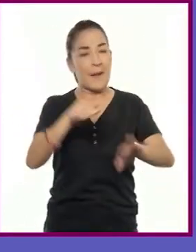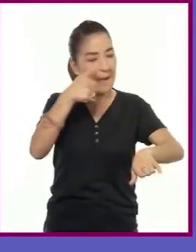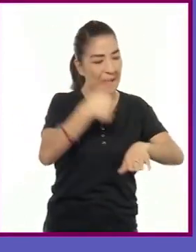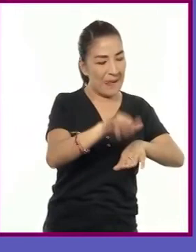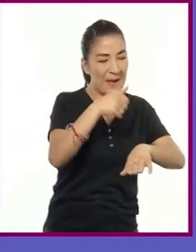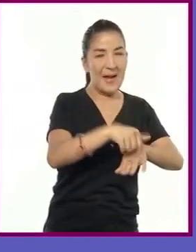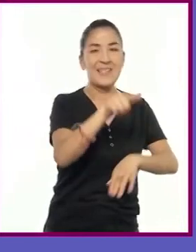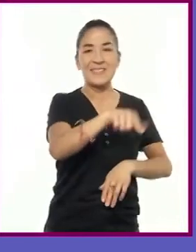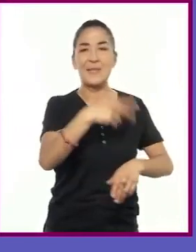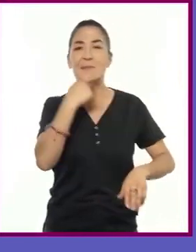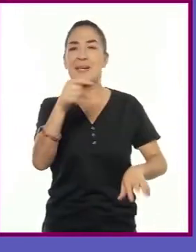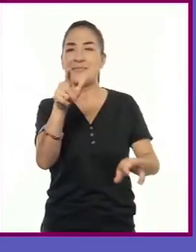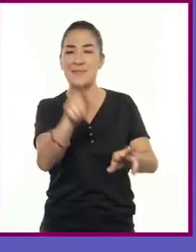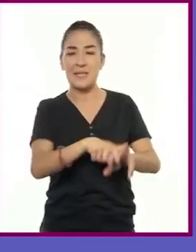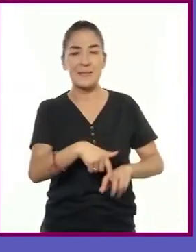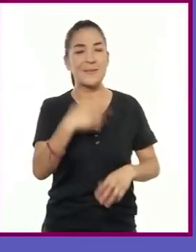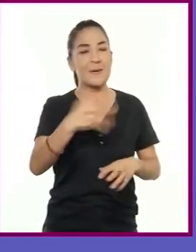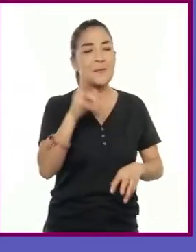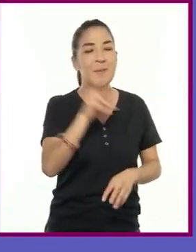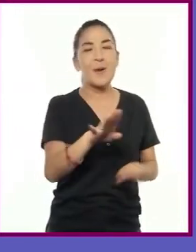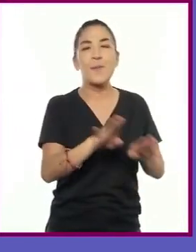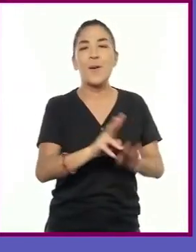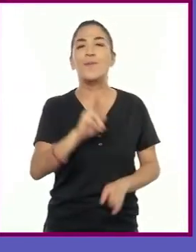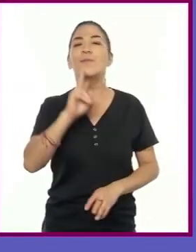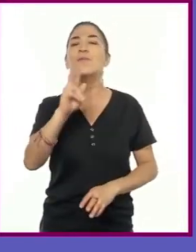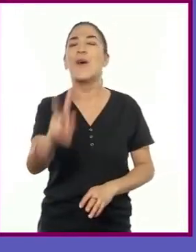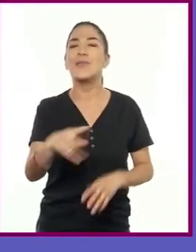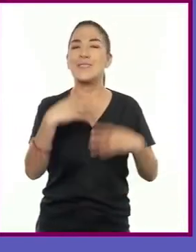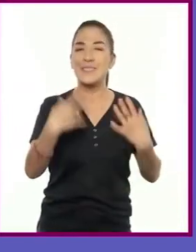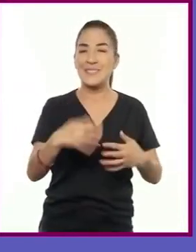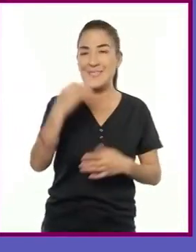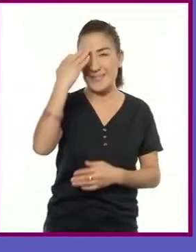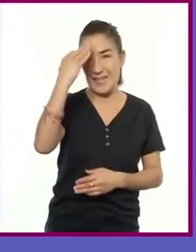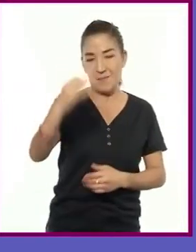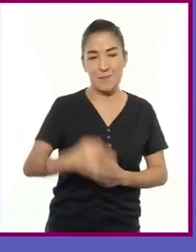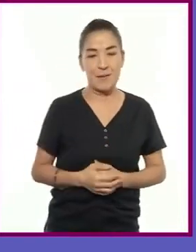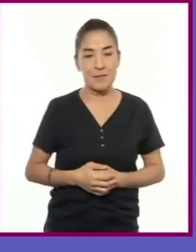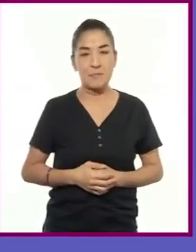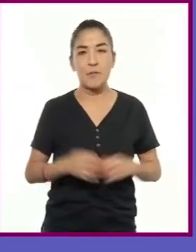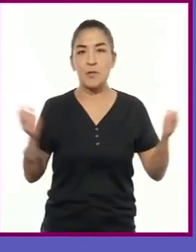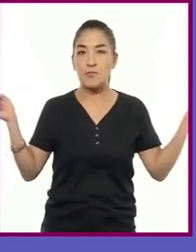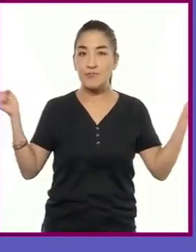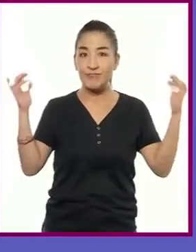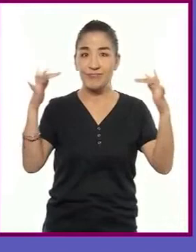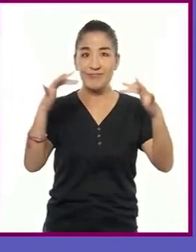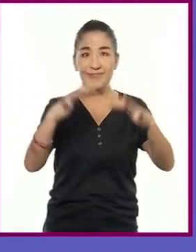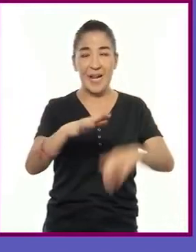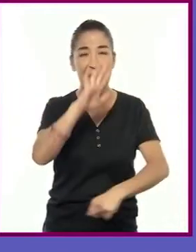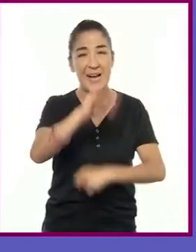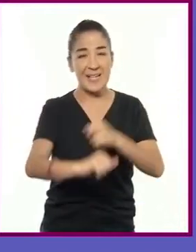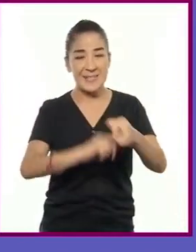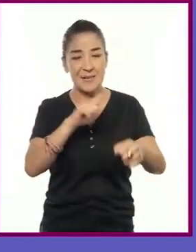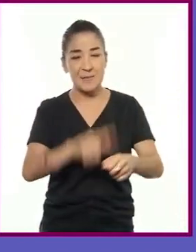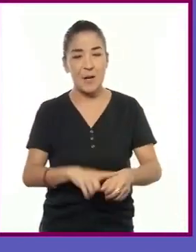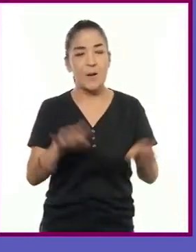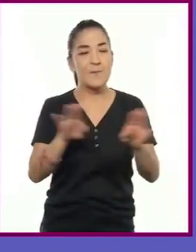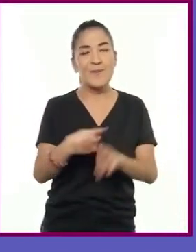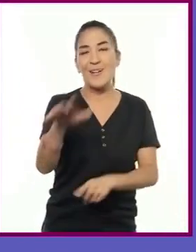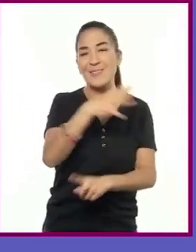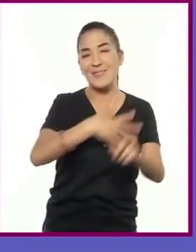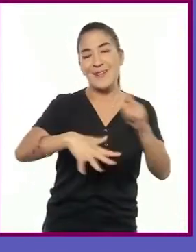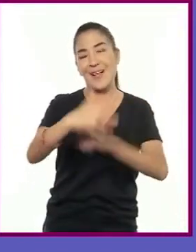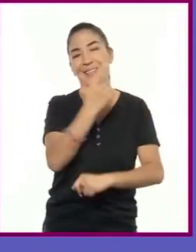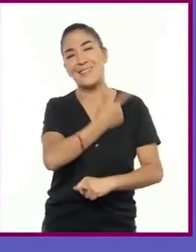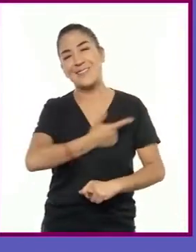cuyo canto ascendente parecía la voz del tiempo. Y vinieron todos, y todos fueron